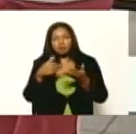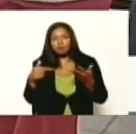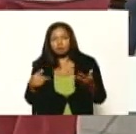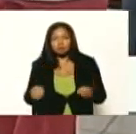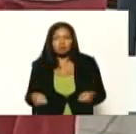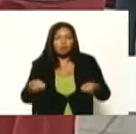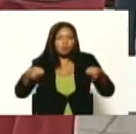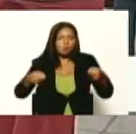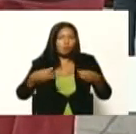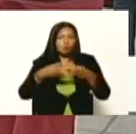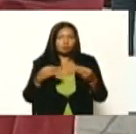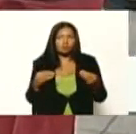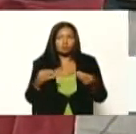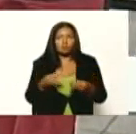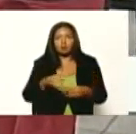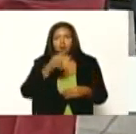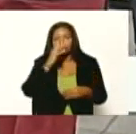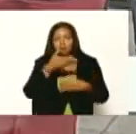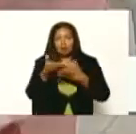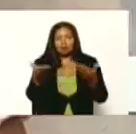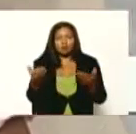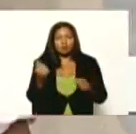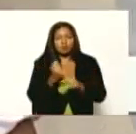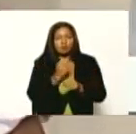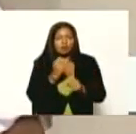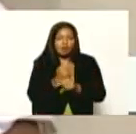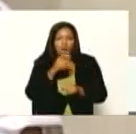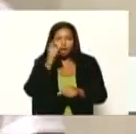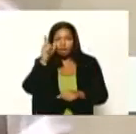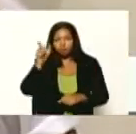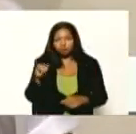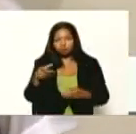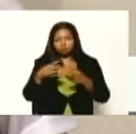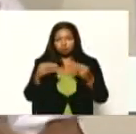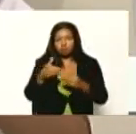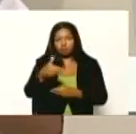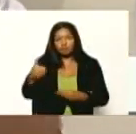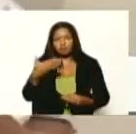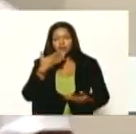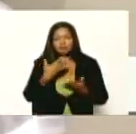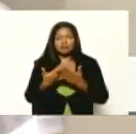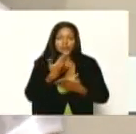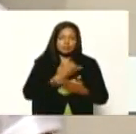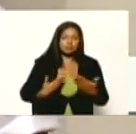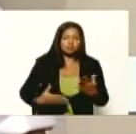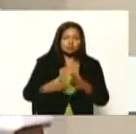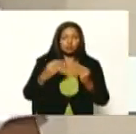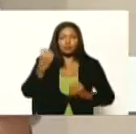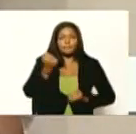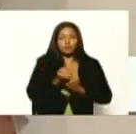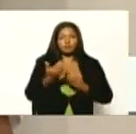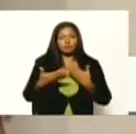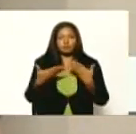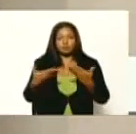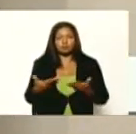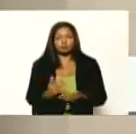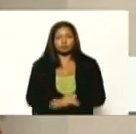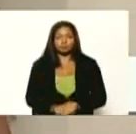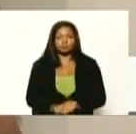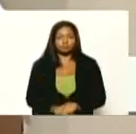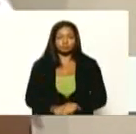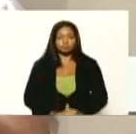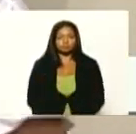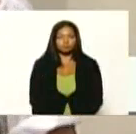en todo el cafecito a los trabajadores. Gracias, señor presidente, en todo el apoyo que nos ha dado. Estuvimos